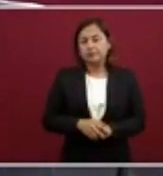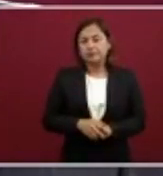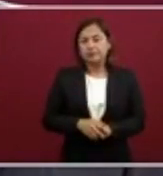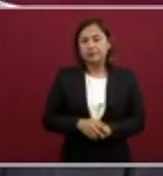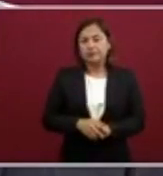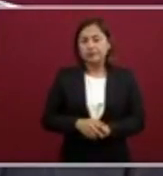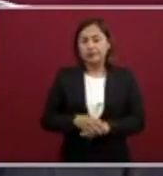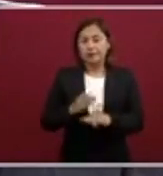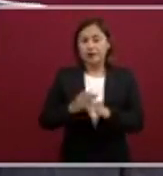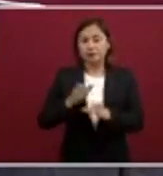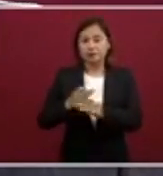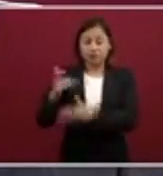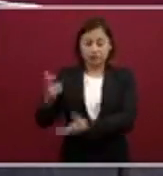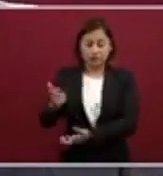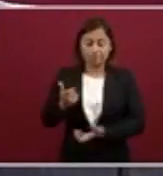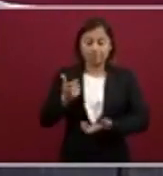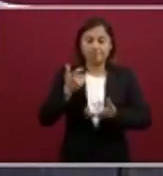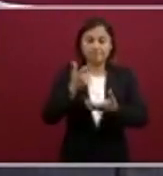invirtiendo en agua